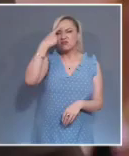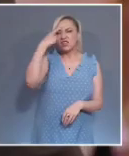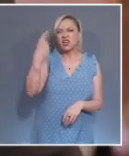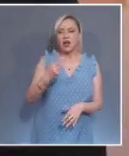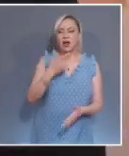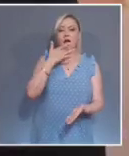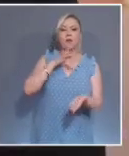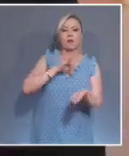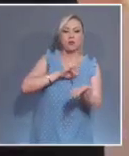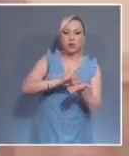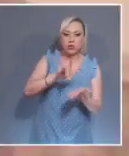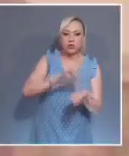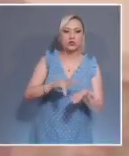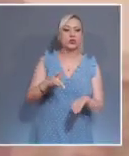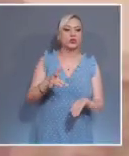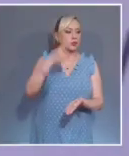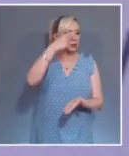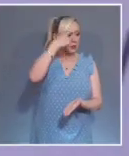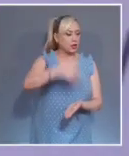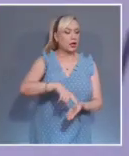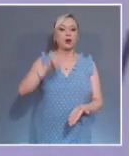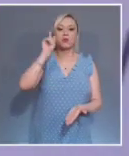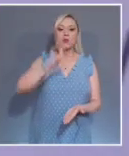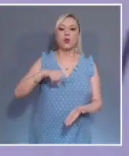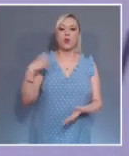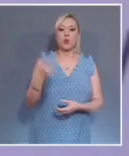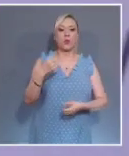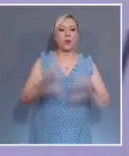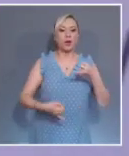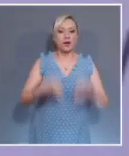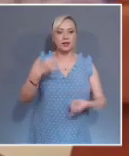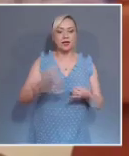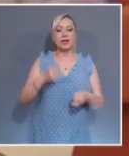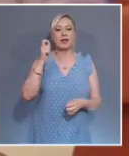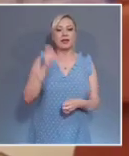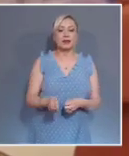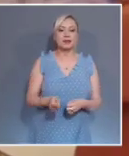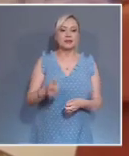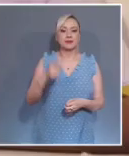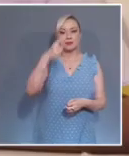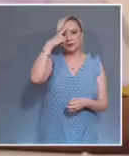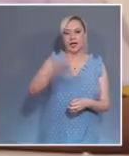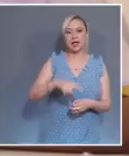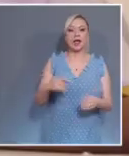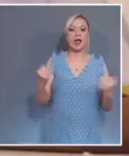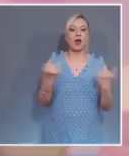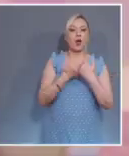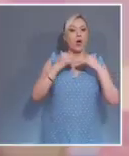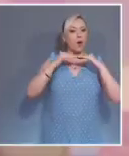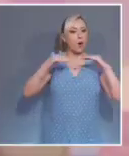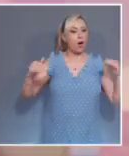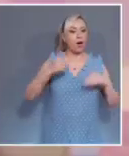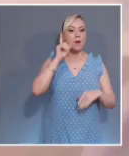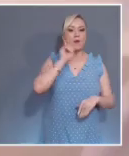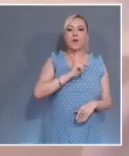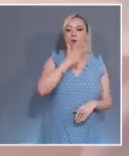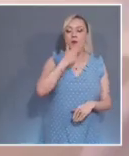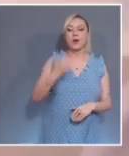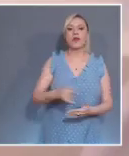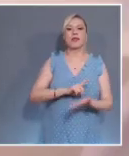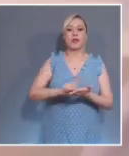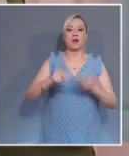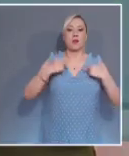a su red global de mujeres juezas para promover la igualdad de género y también los derechos